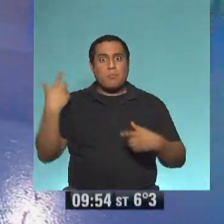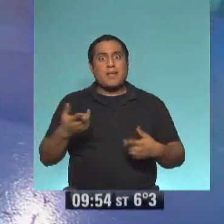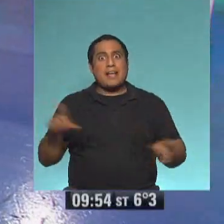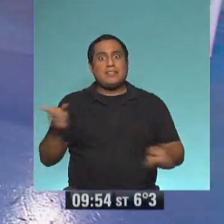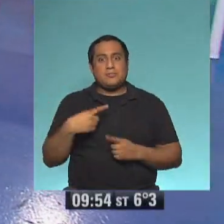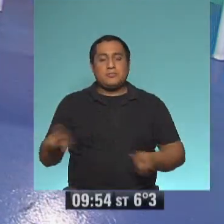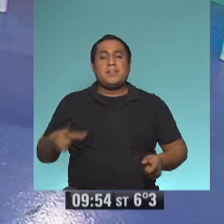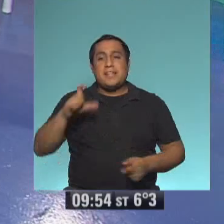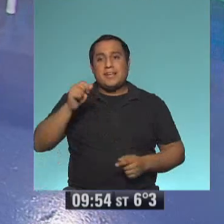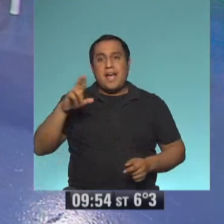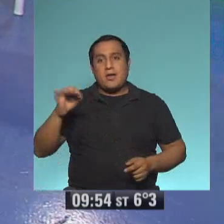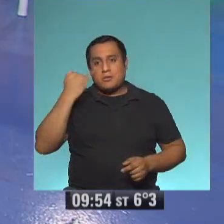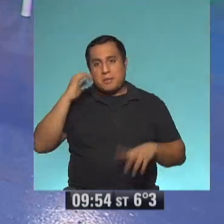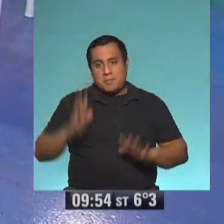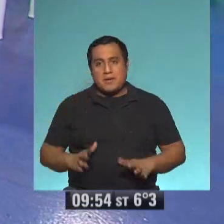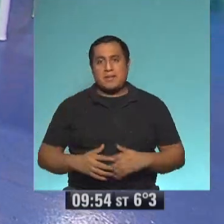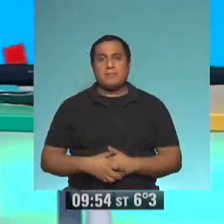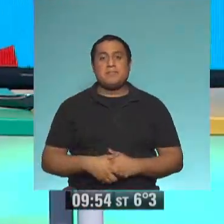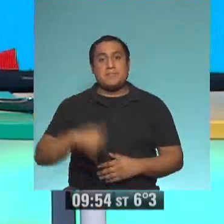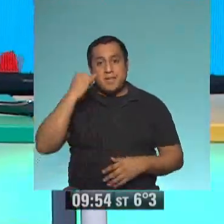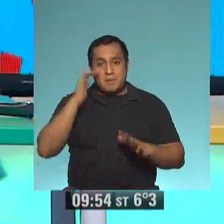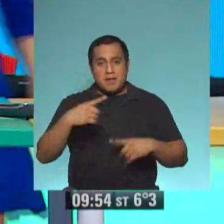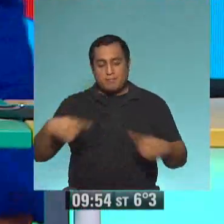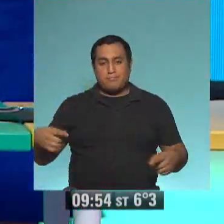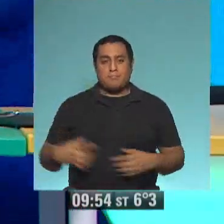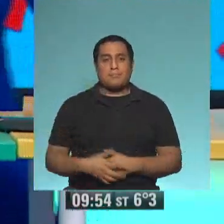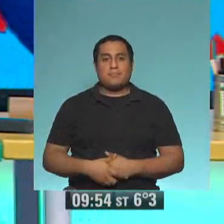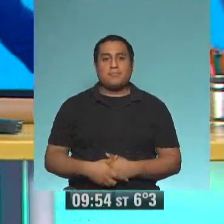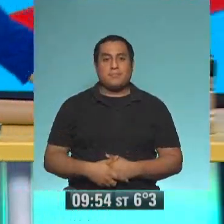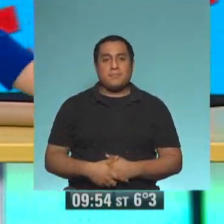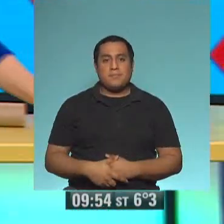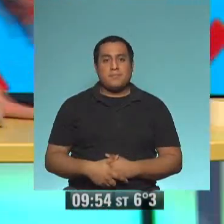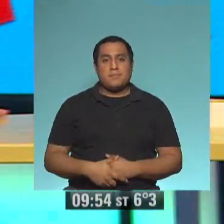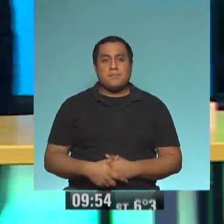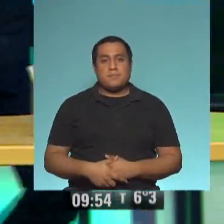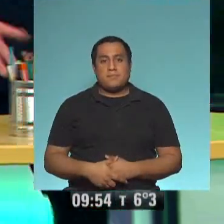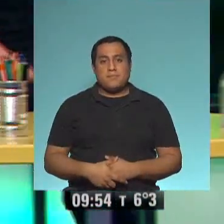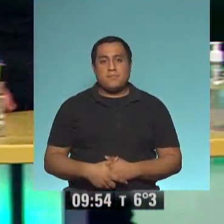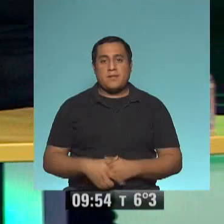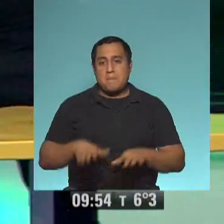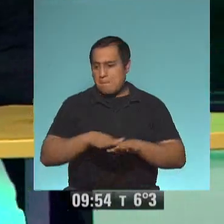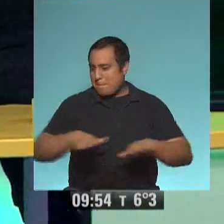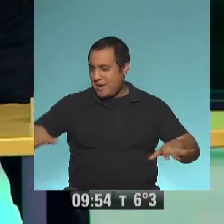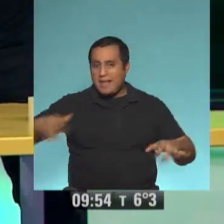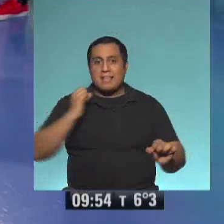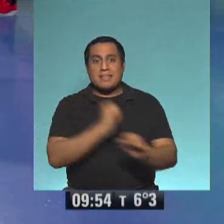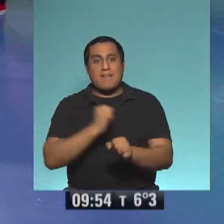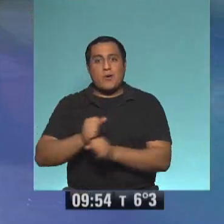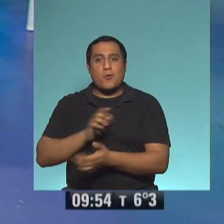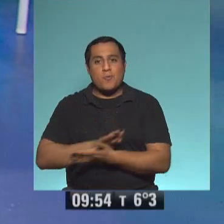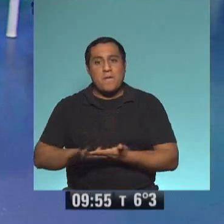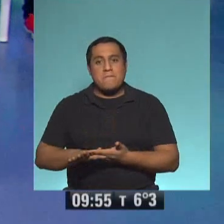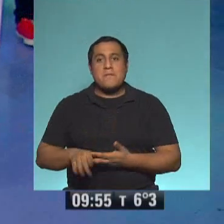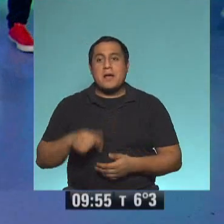está. Ya, Caro, ¿está preparada? Mirá. Ya preparé la mesa de trabajo. Bueno, les cuento así. En nuestra nueva mesa de trabajo, miren qué bonita. Está buenísima. Me tocó la